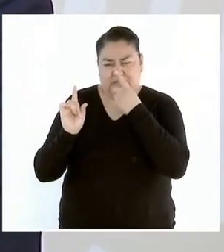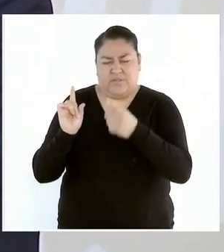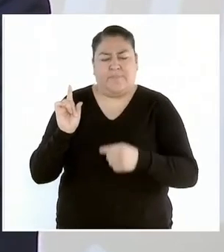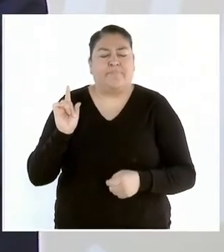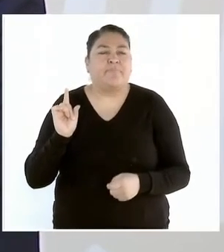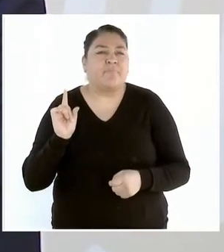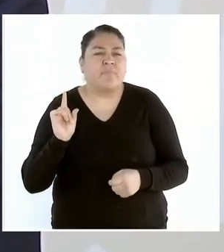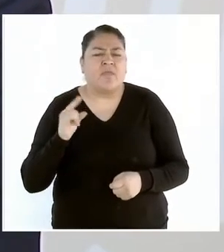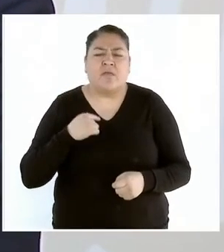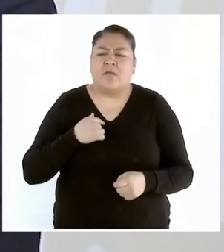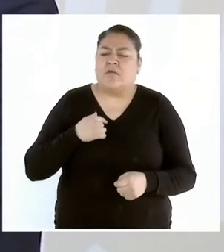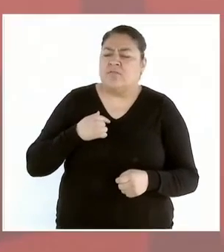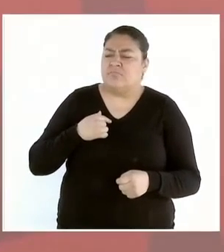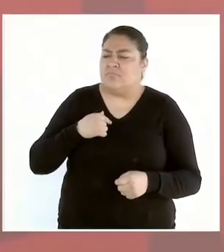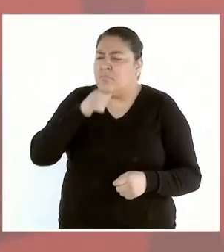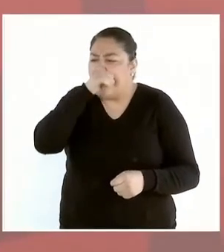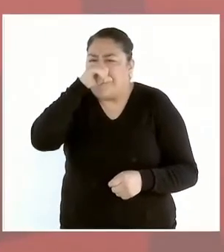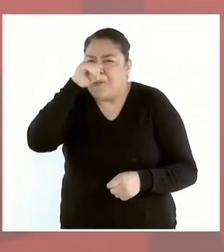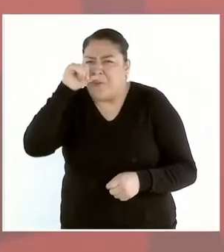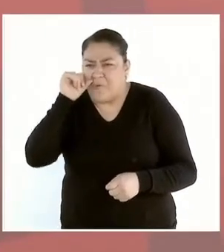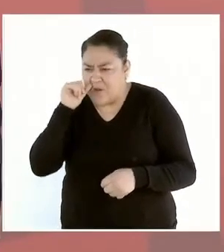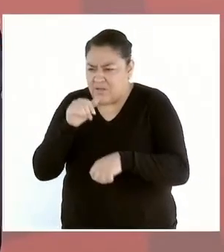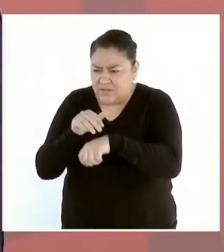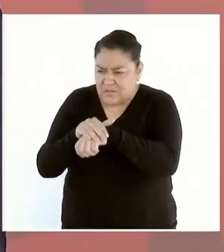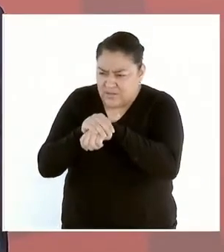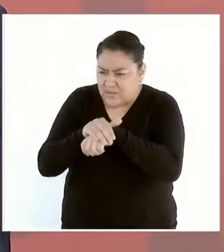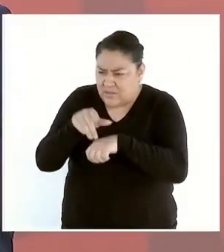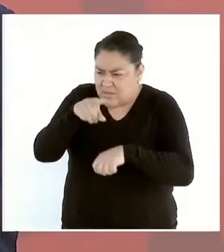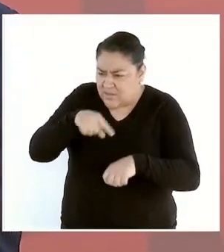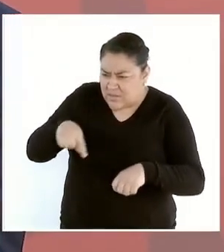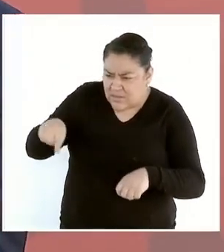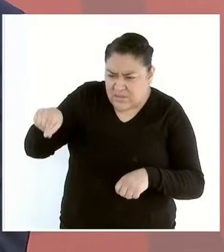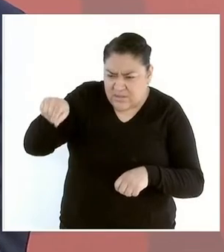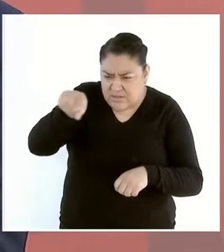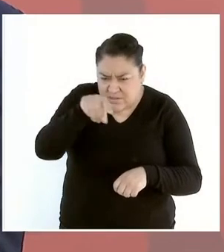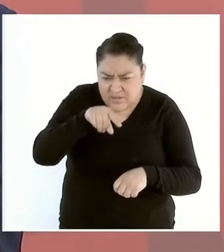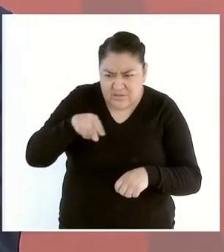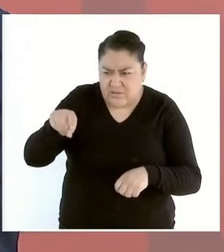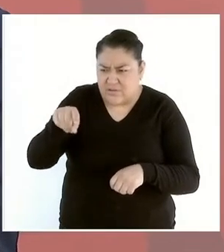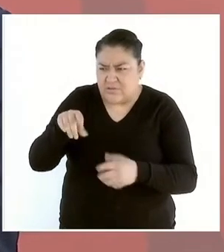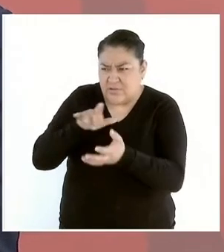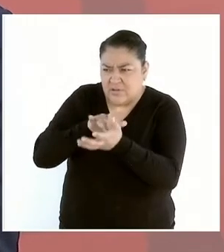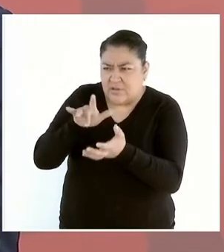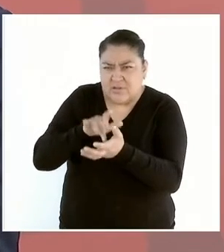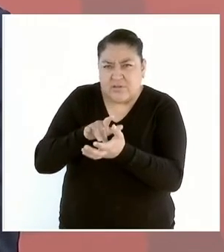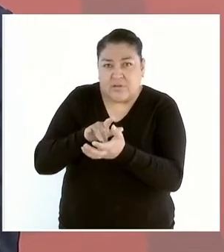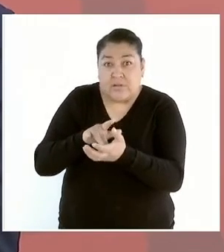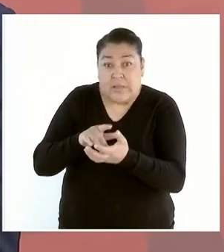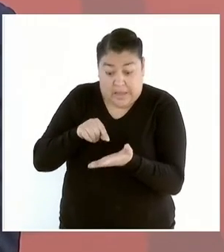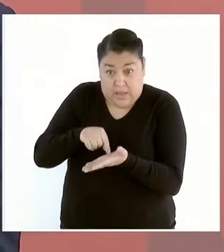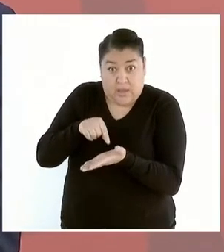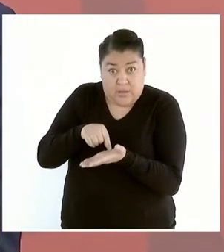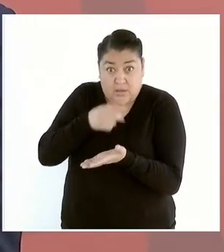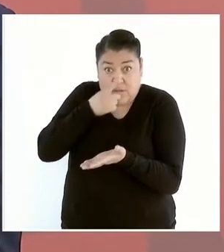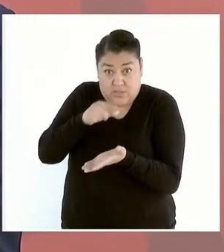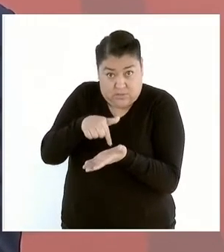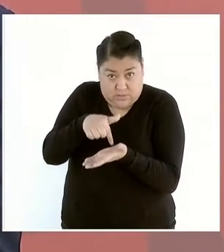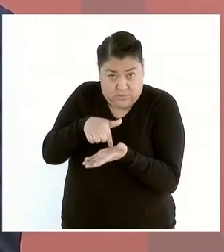de juárez luchaban lo cito textualmente